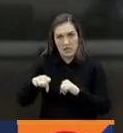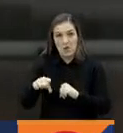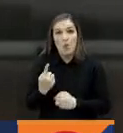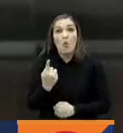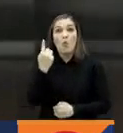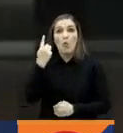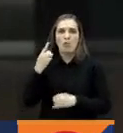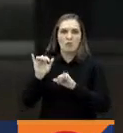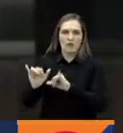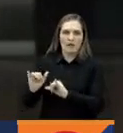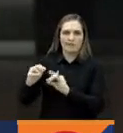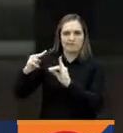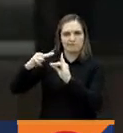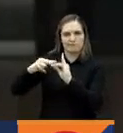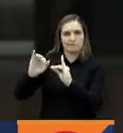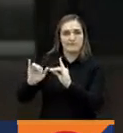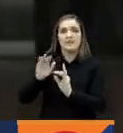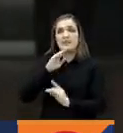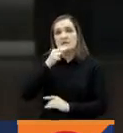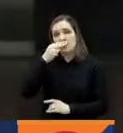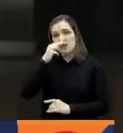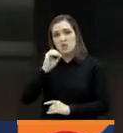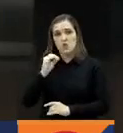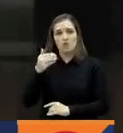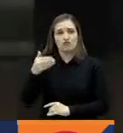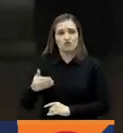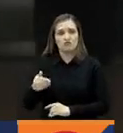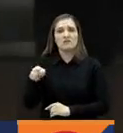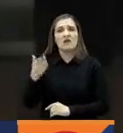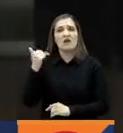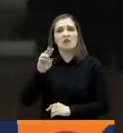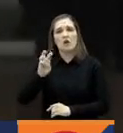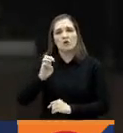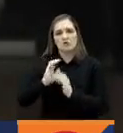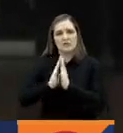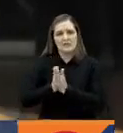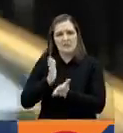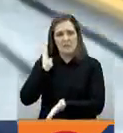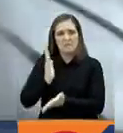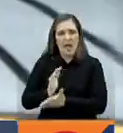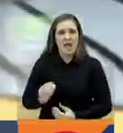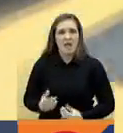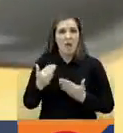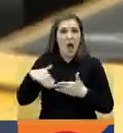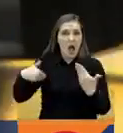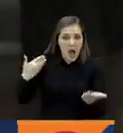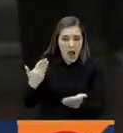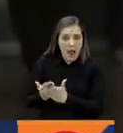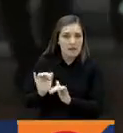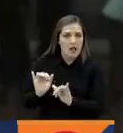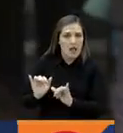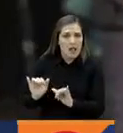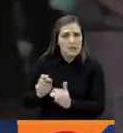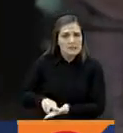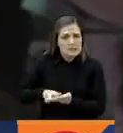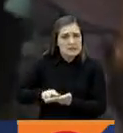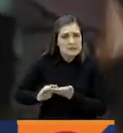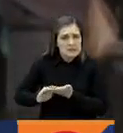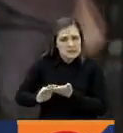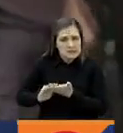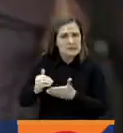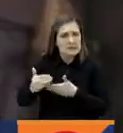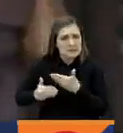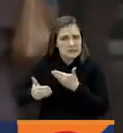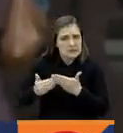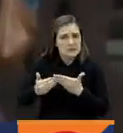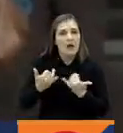ha logrado recuperarse. Desde aquí, las autoridades en salud hicieron un llamado a la no comercialización, compra y menos manipulación